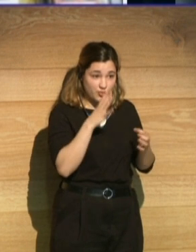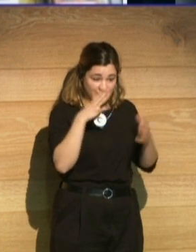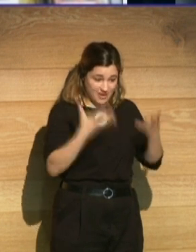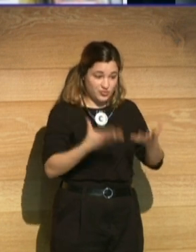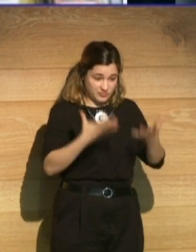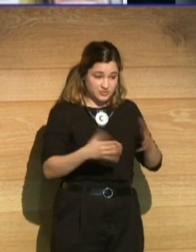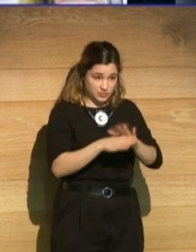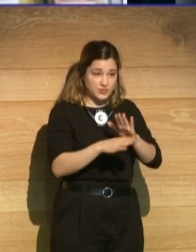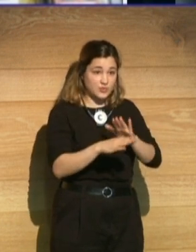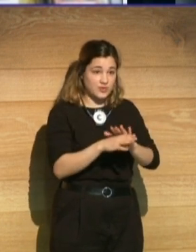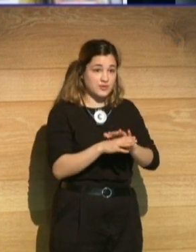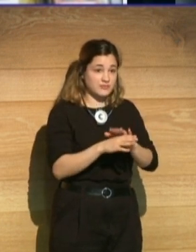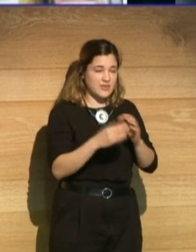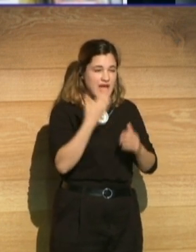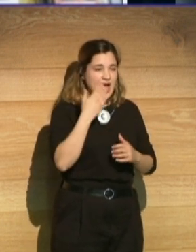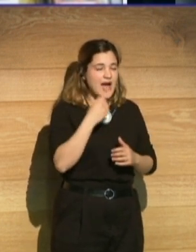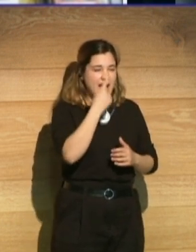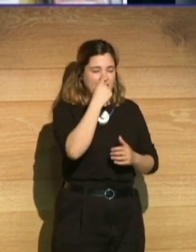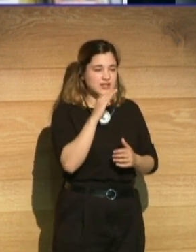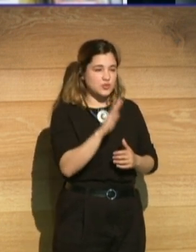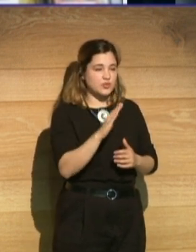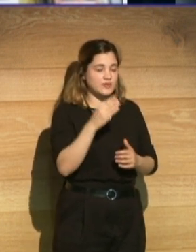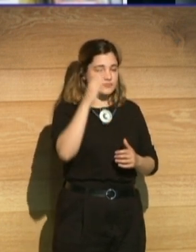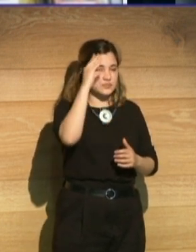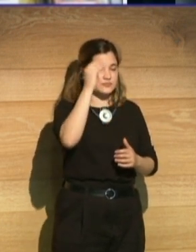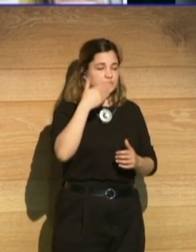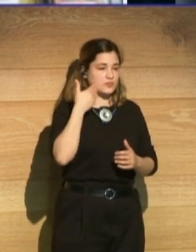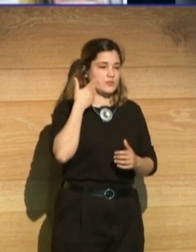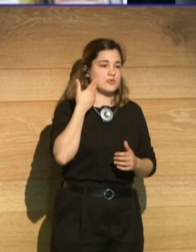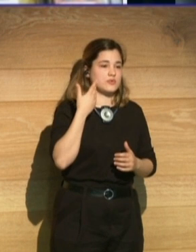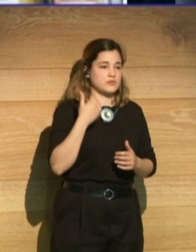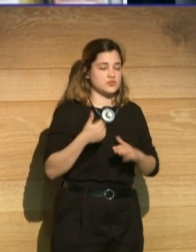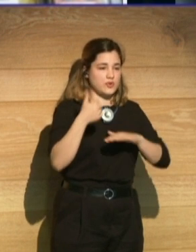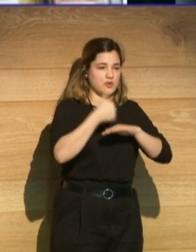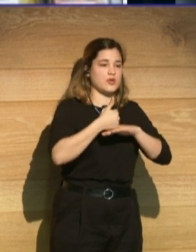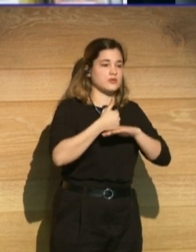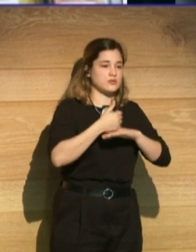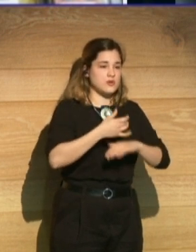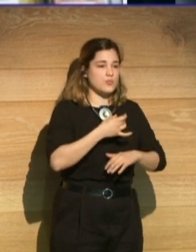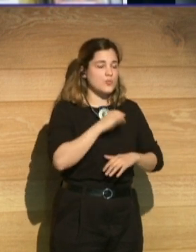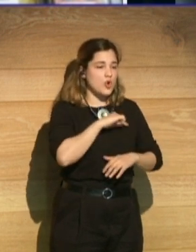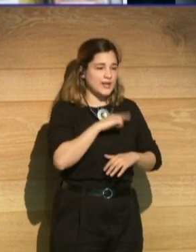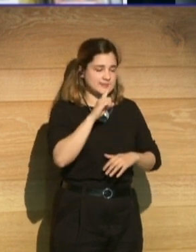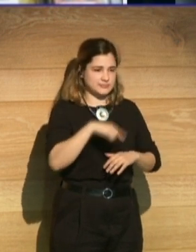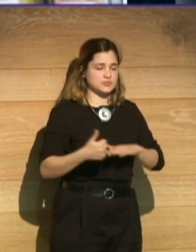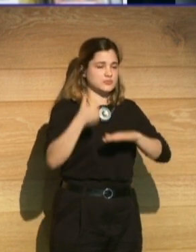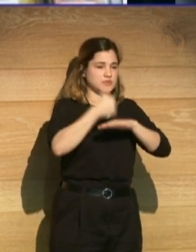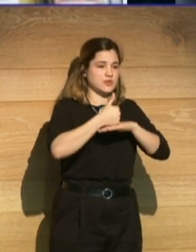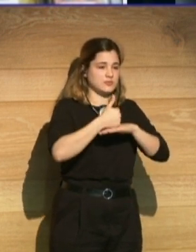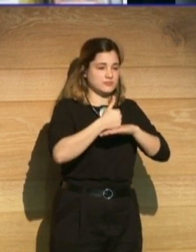decir, aquella actitud de superioridad intelectual y moral con lo que nosotros